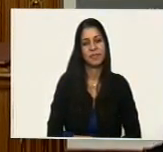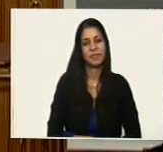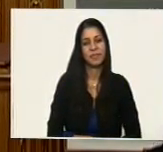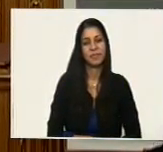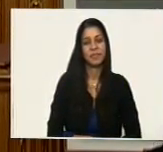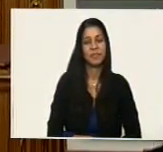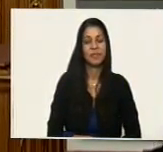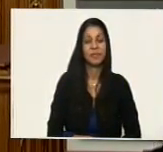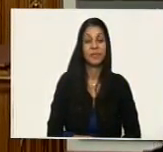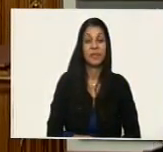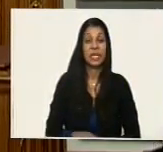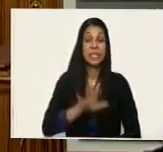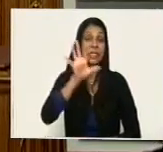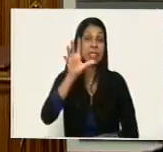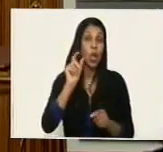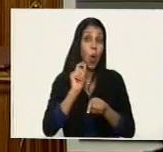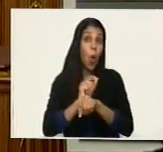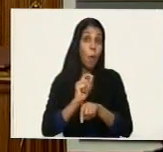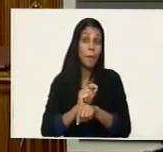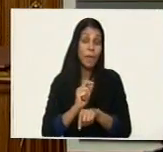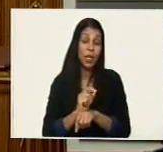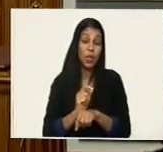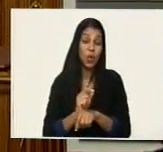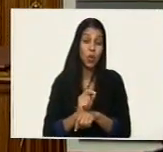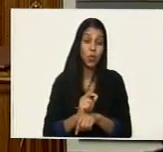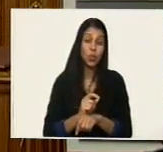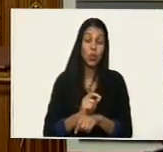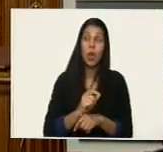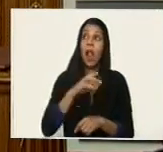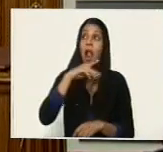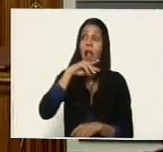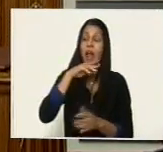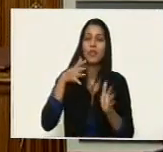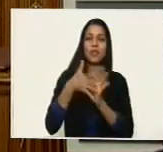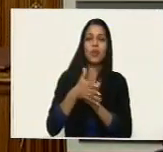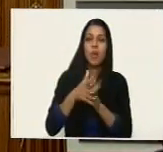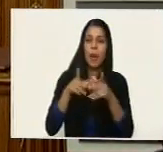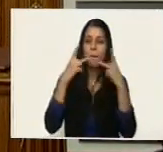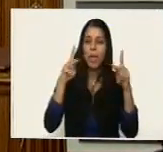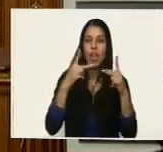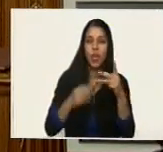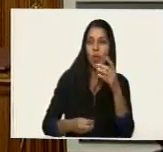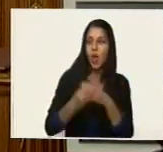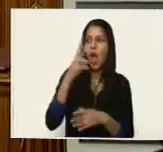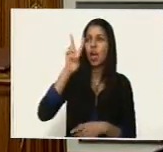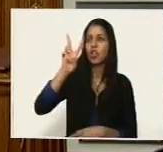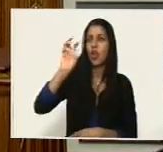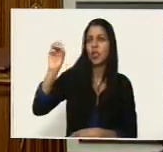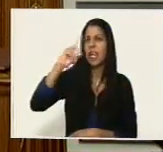me dan 5 minutos para que hable de los 200 años del Correo del Orinoco.